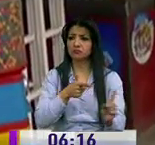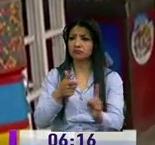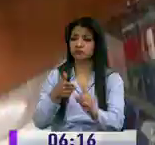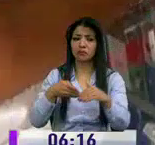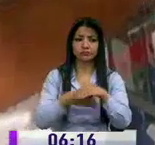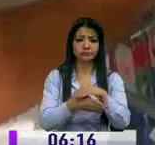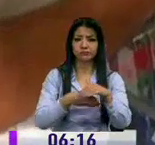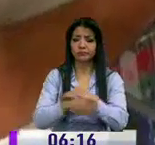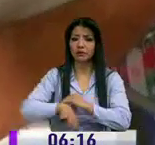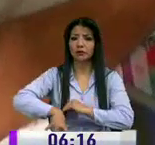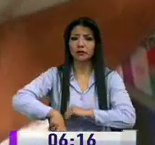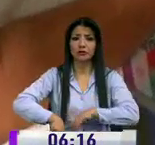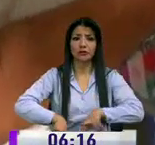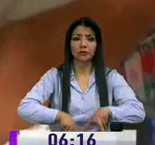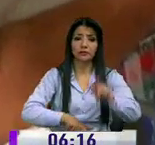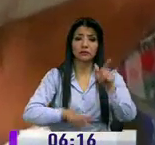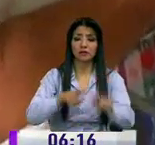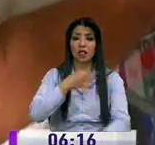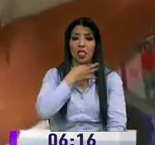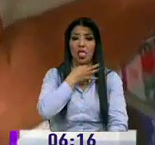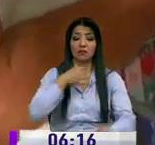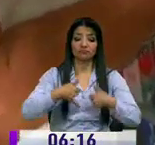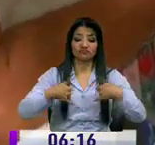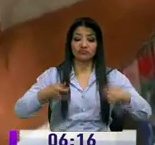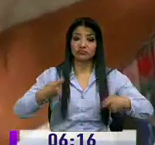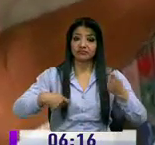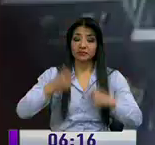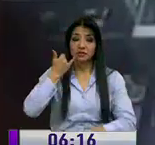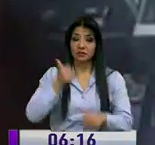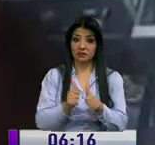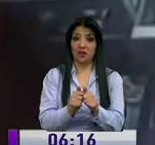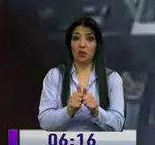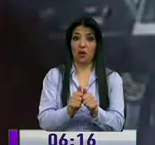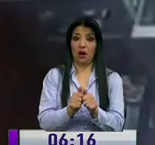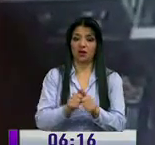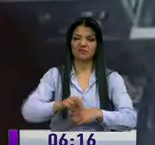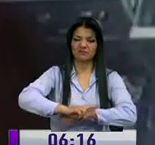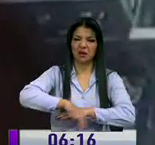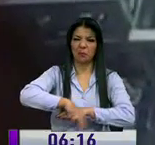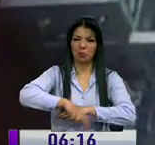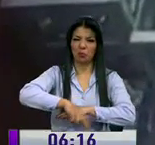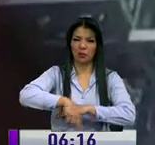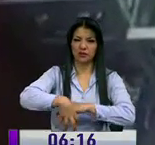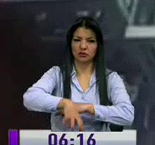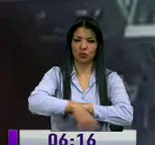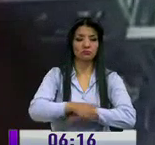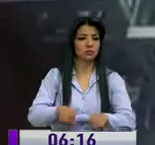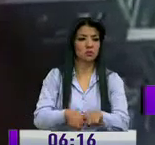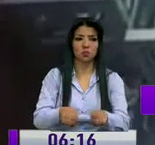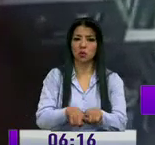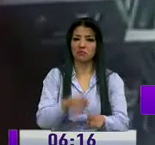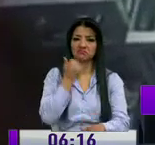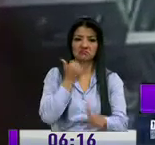comercial. Un local de venta de teléfonos, celulares y también de accesorios tecnológicos fue asaltado.